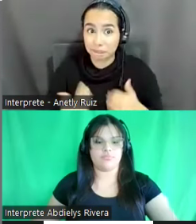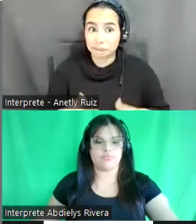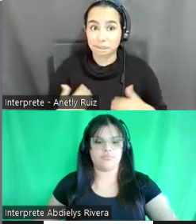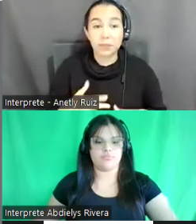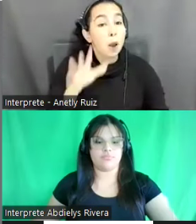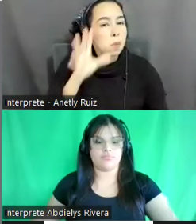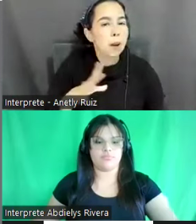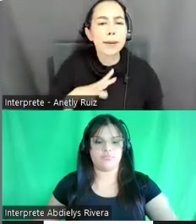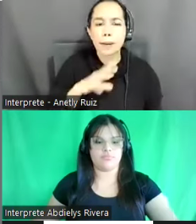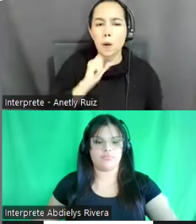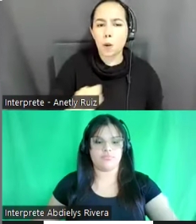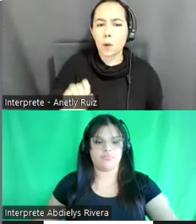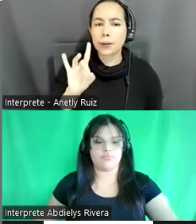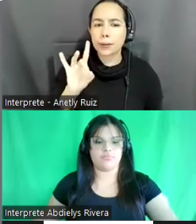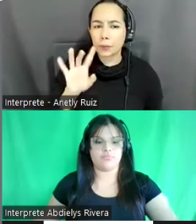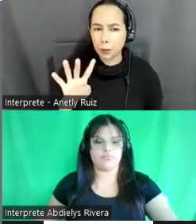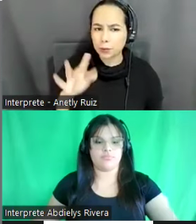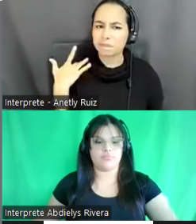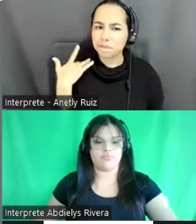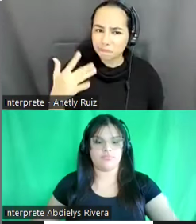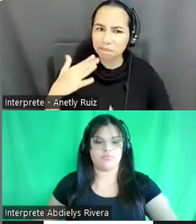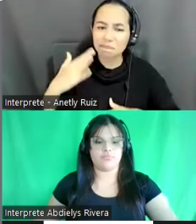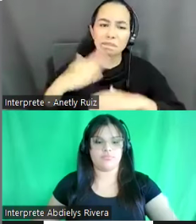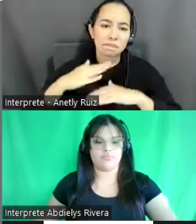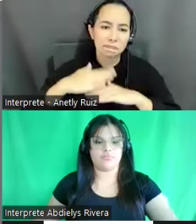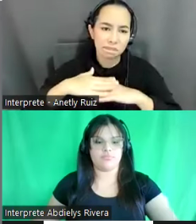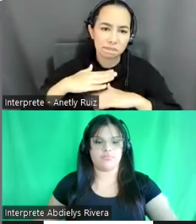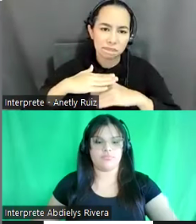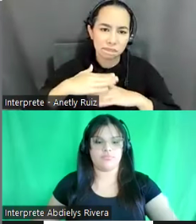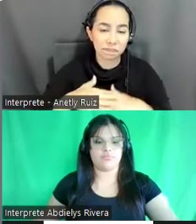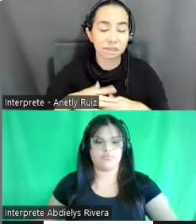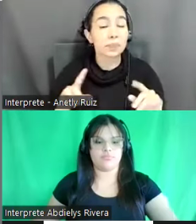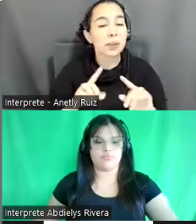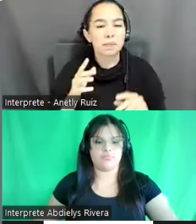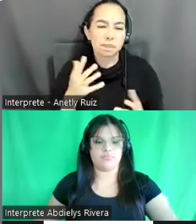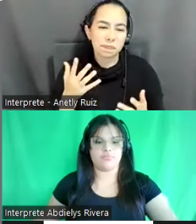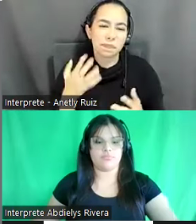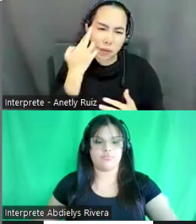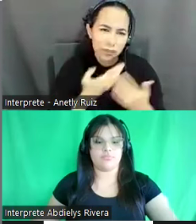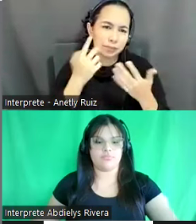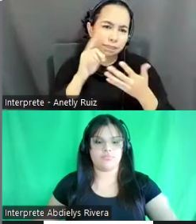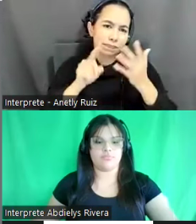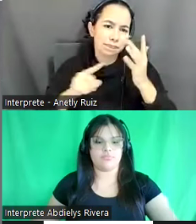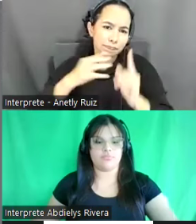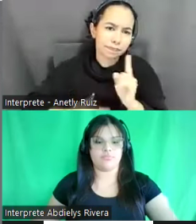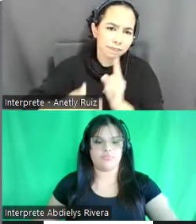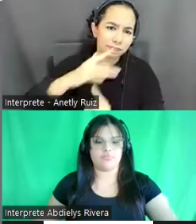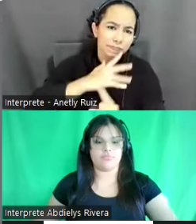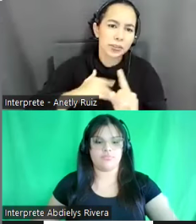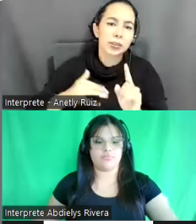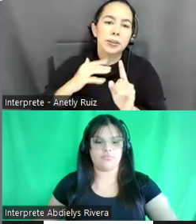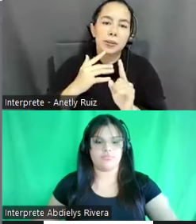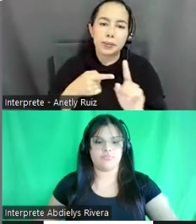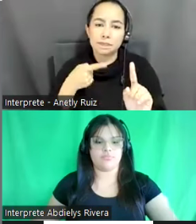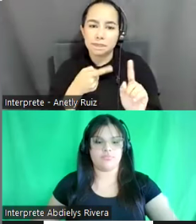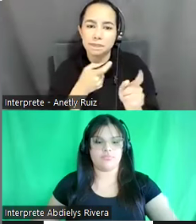¿verdad?, que por varios factores ambientales, las mujeres tienden a durar, tener una expectativa de vida mayor que